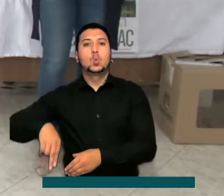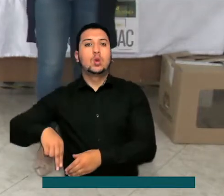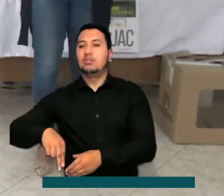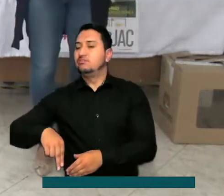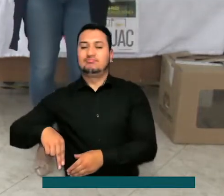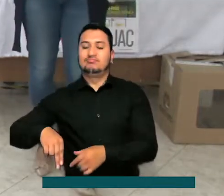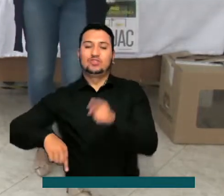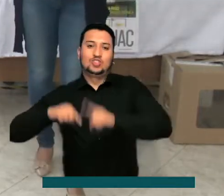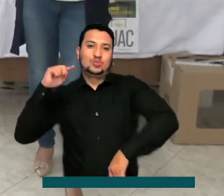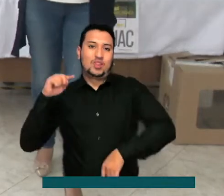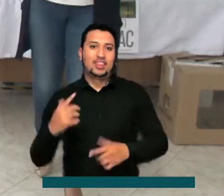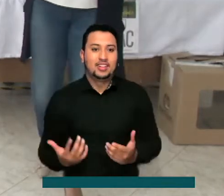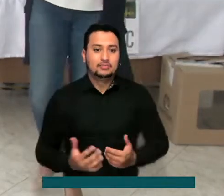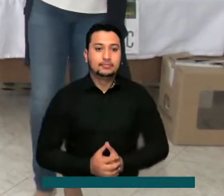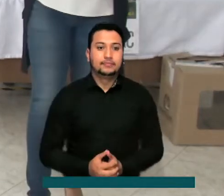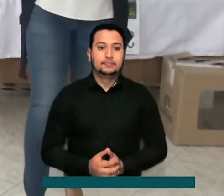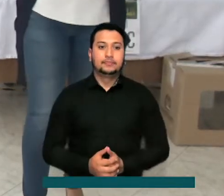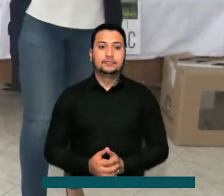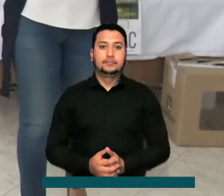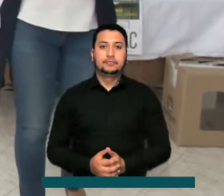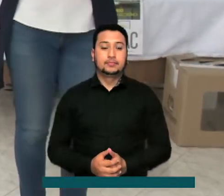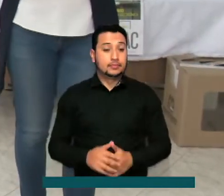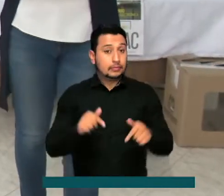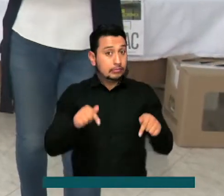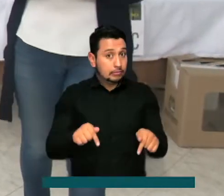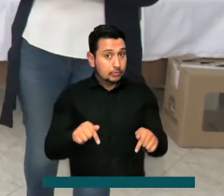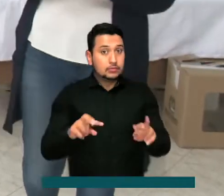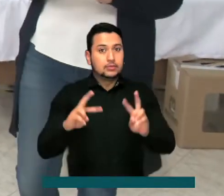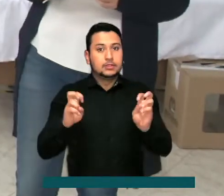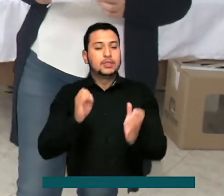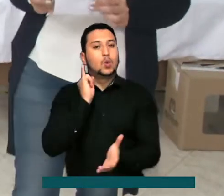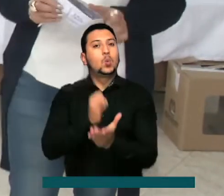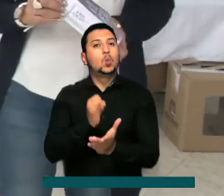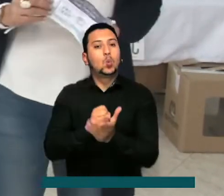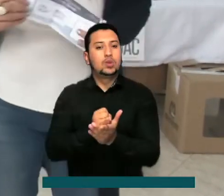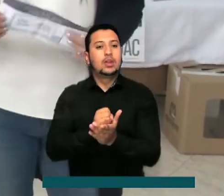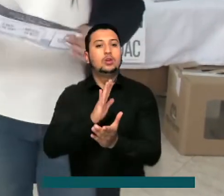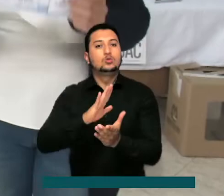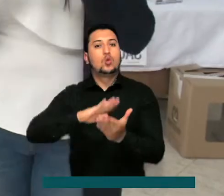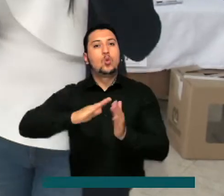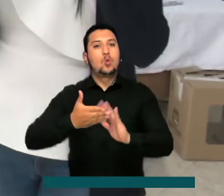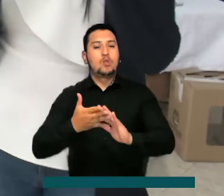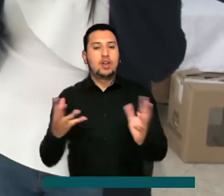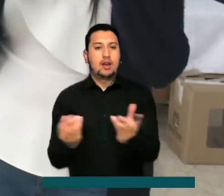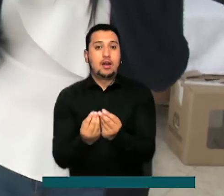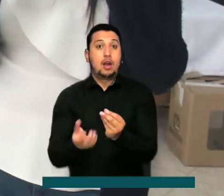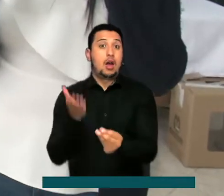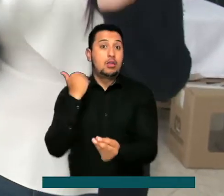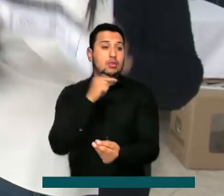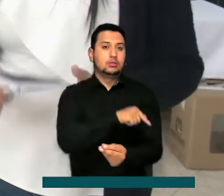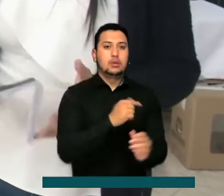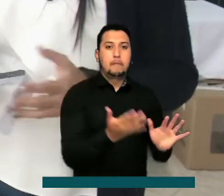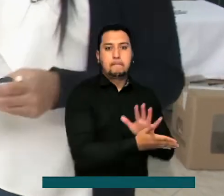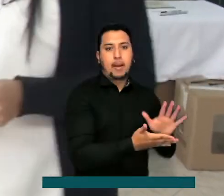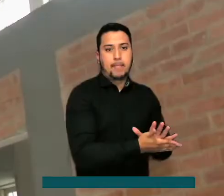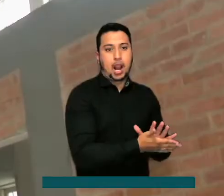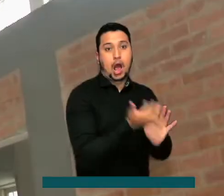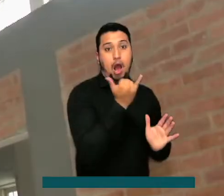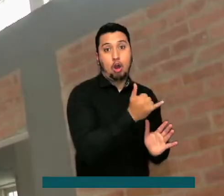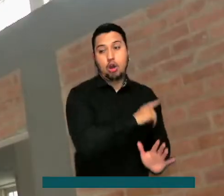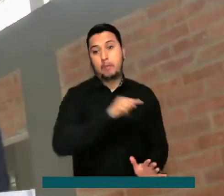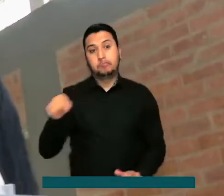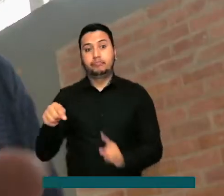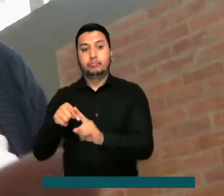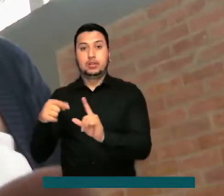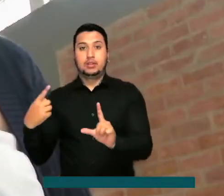sistema de votación se utilizó acá en sopó para elegir las juntas de acción comunal que antes se hacían en papel pero hoy en día se